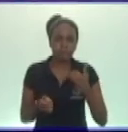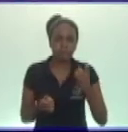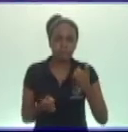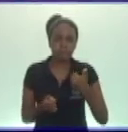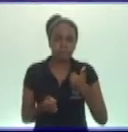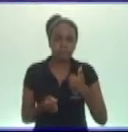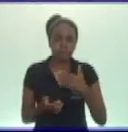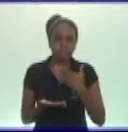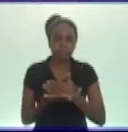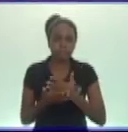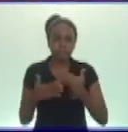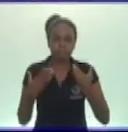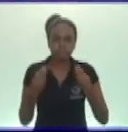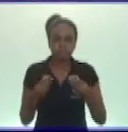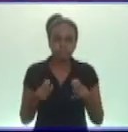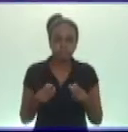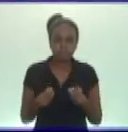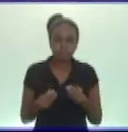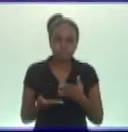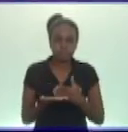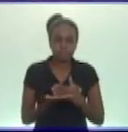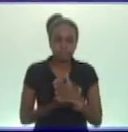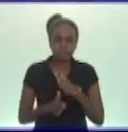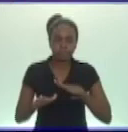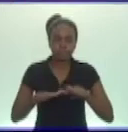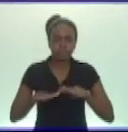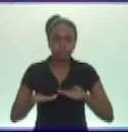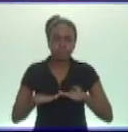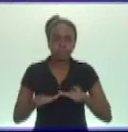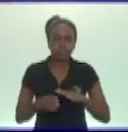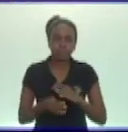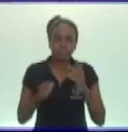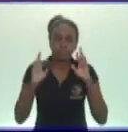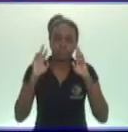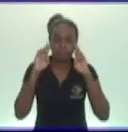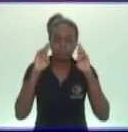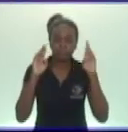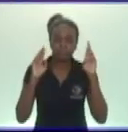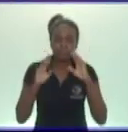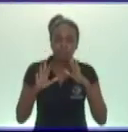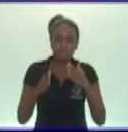que estudien, que continúen preparándose y que recuerden que